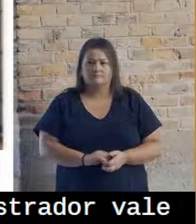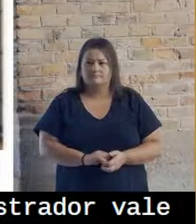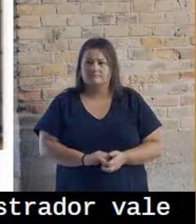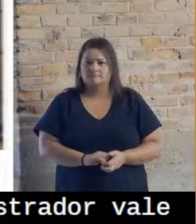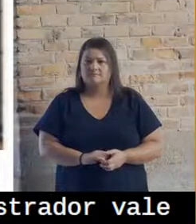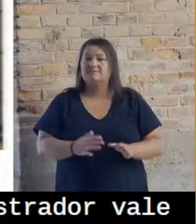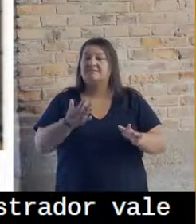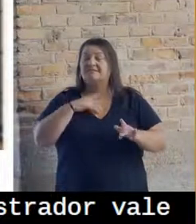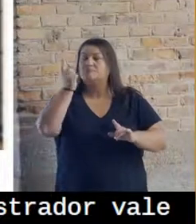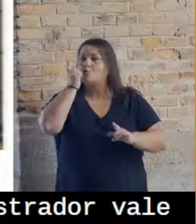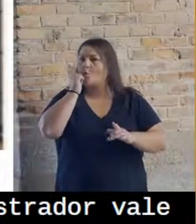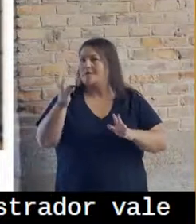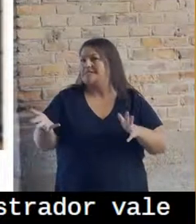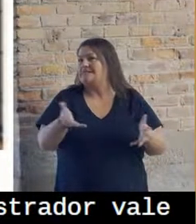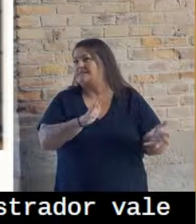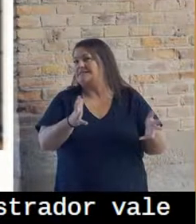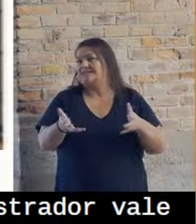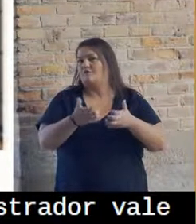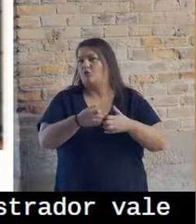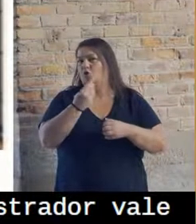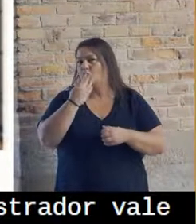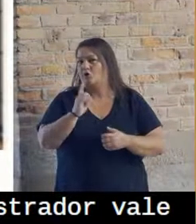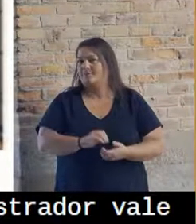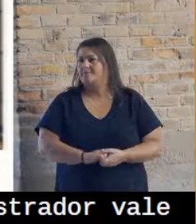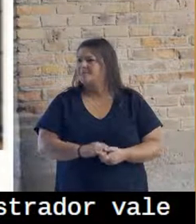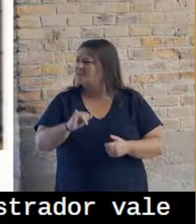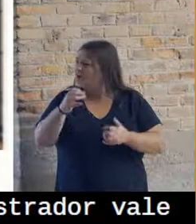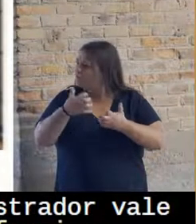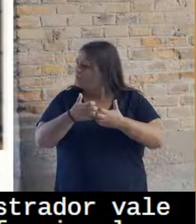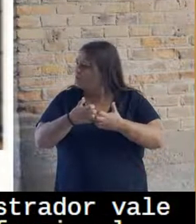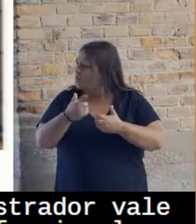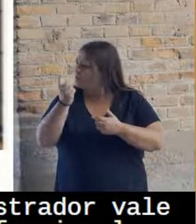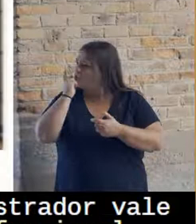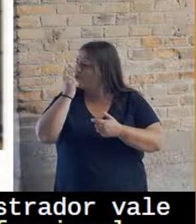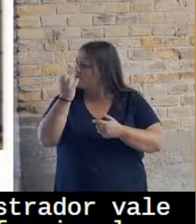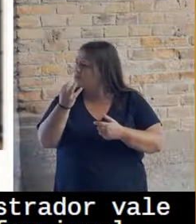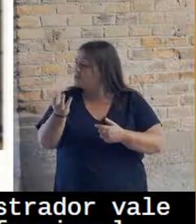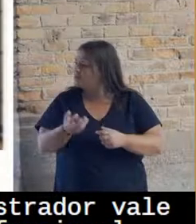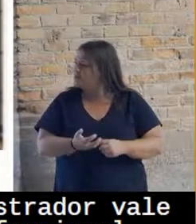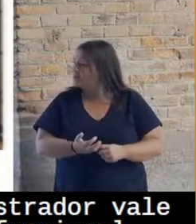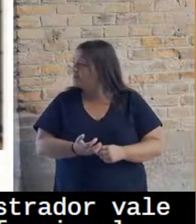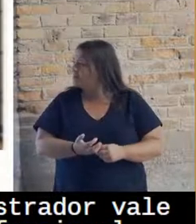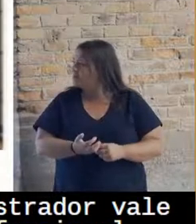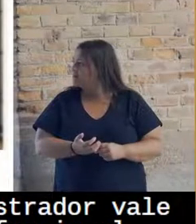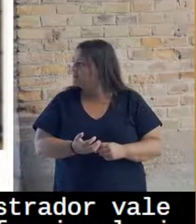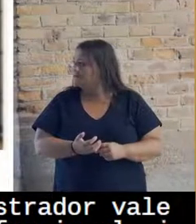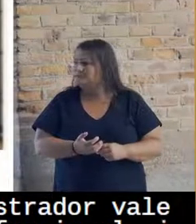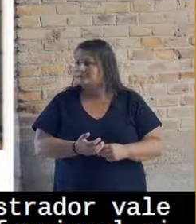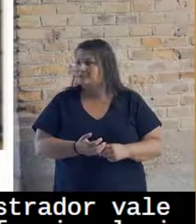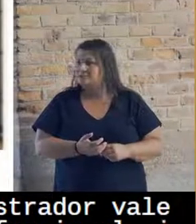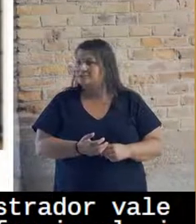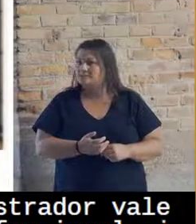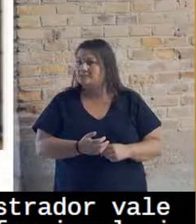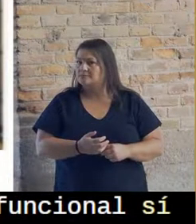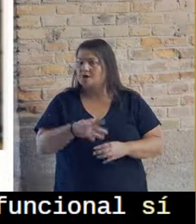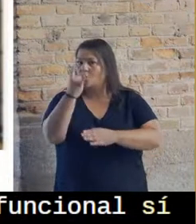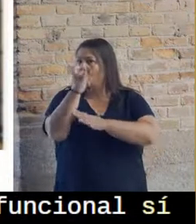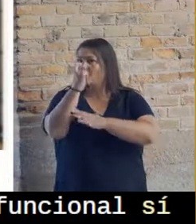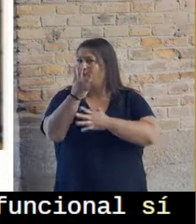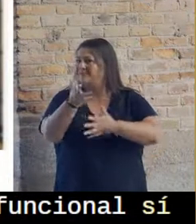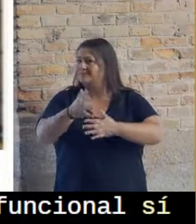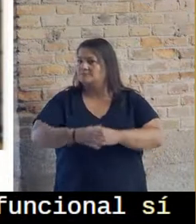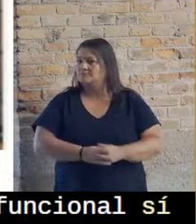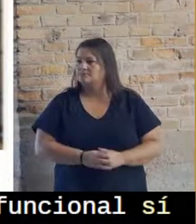Es que mi móvil va regular tenéis uno funcional sí que la cobertura no